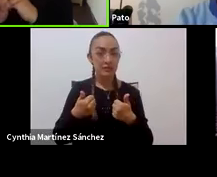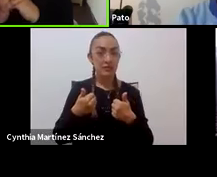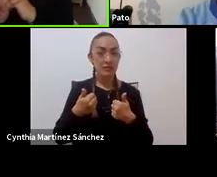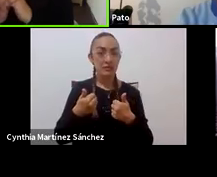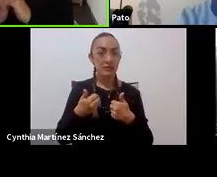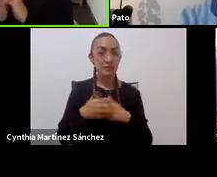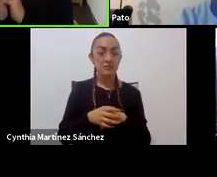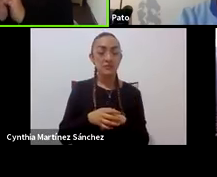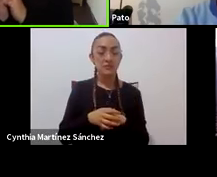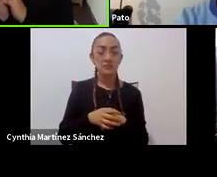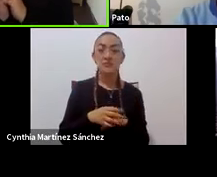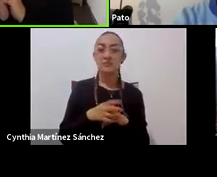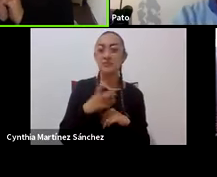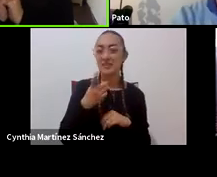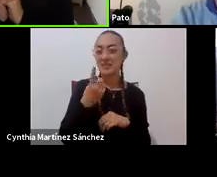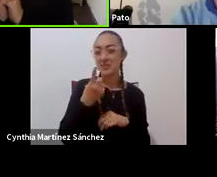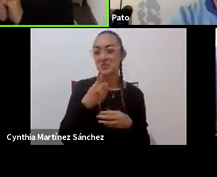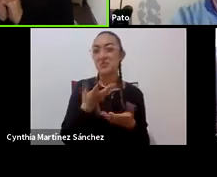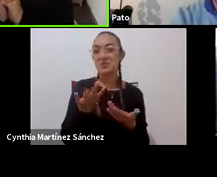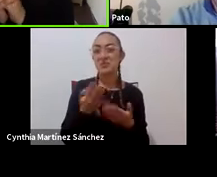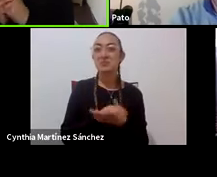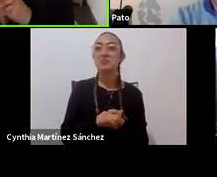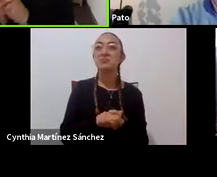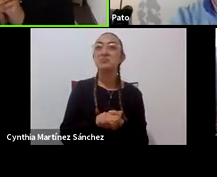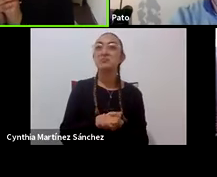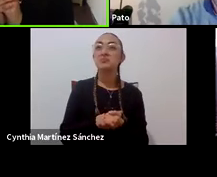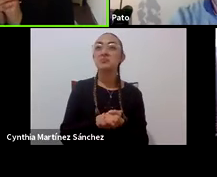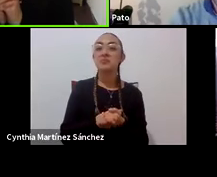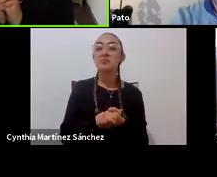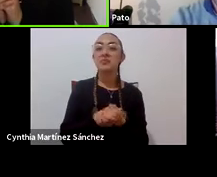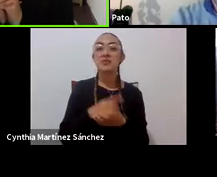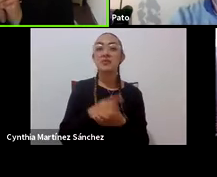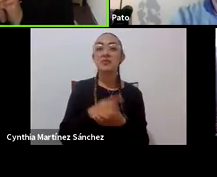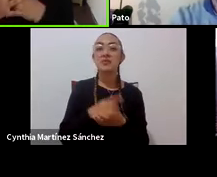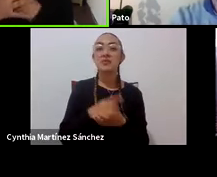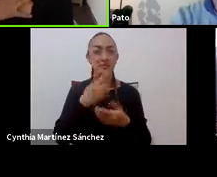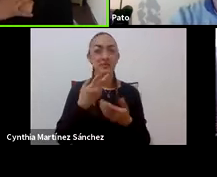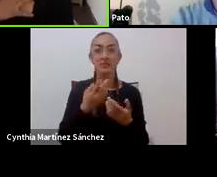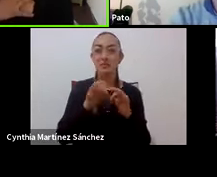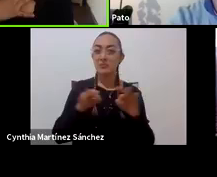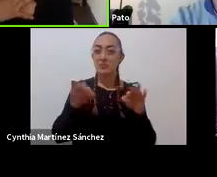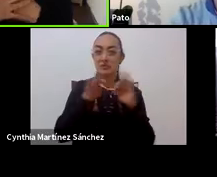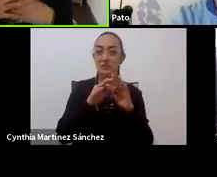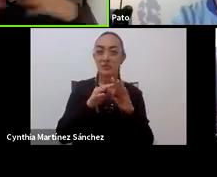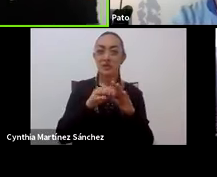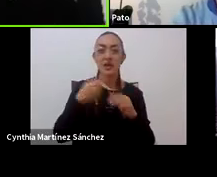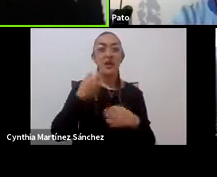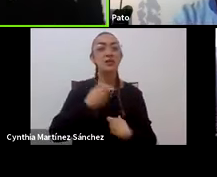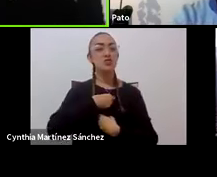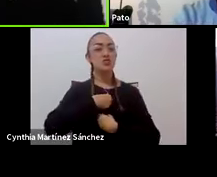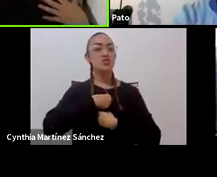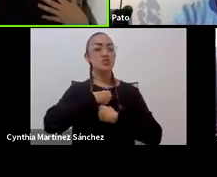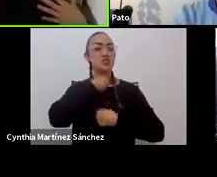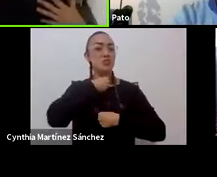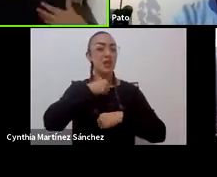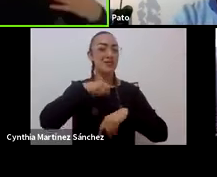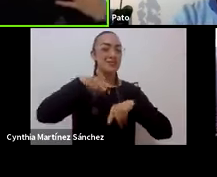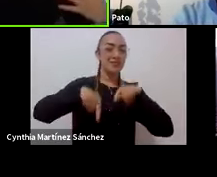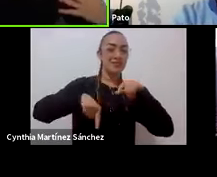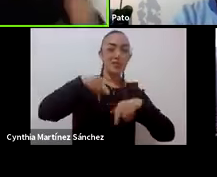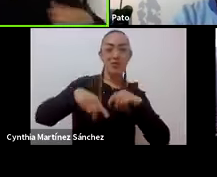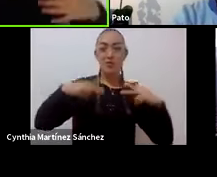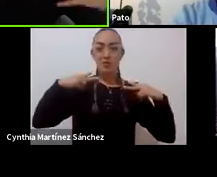fue una de las indicaciones muy interesantes el lunes, que no acudiéramos con saco, no fuéramos con corbata, tacones, vestidos